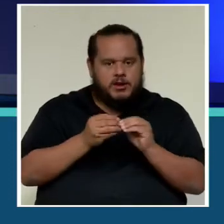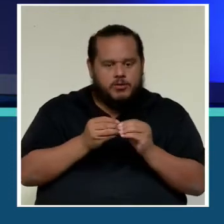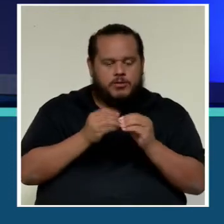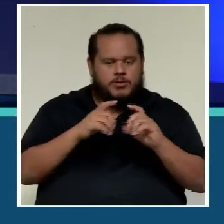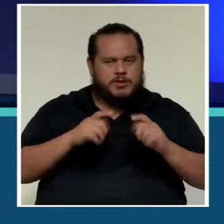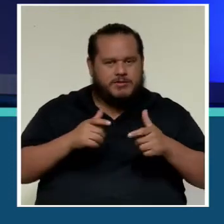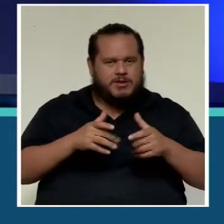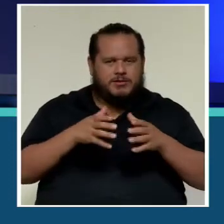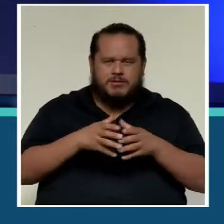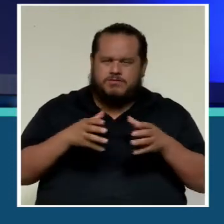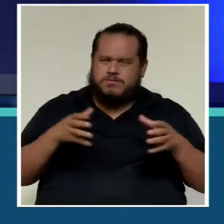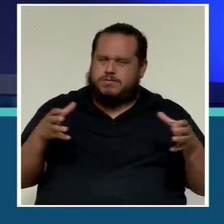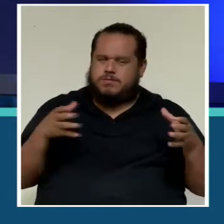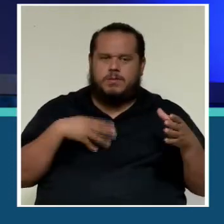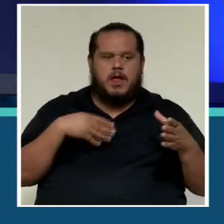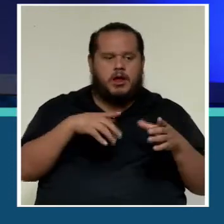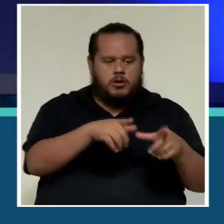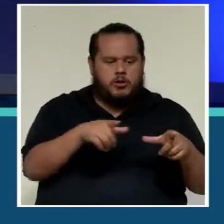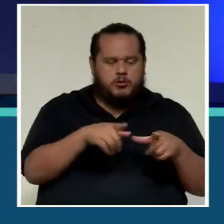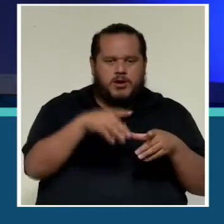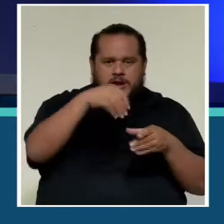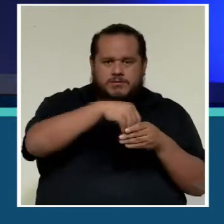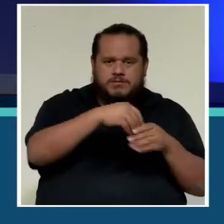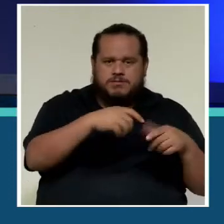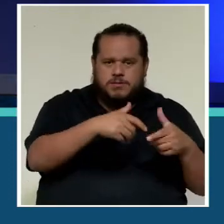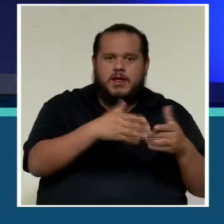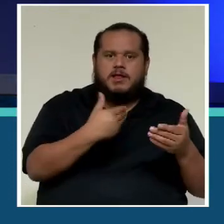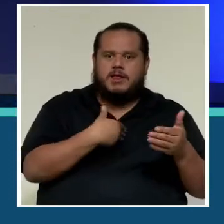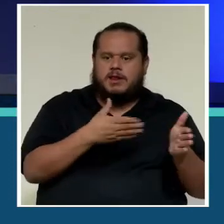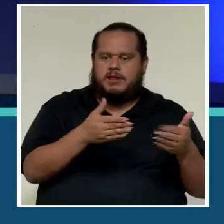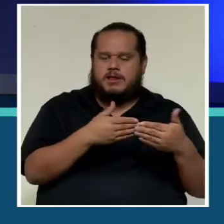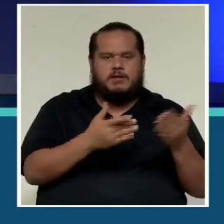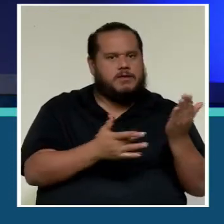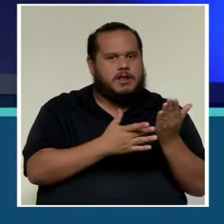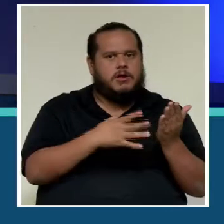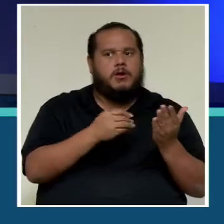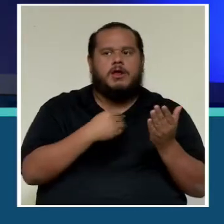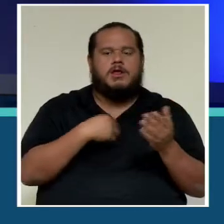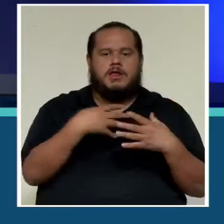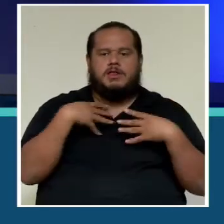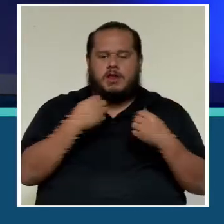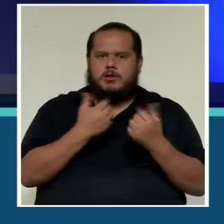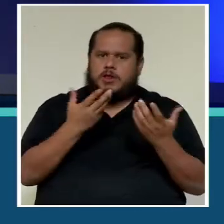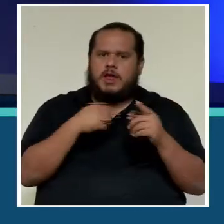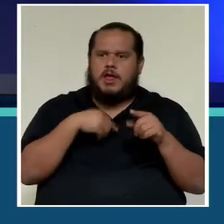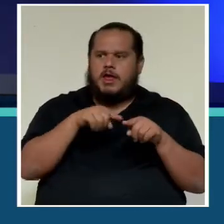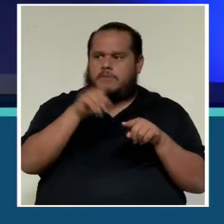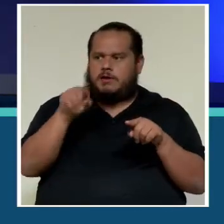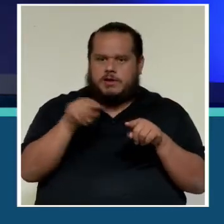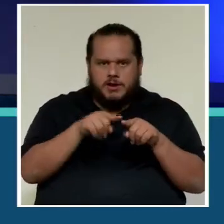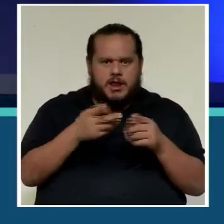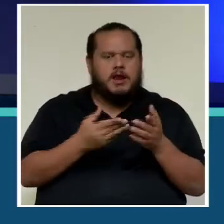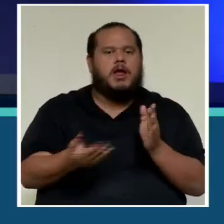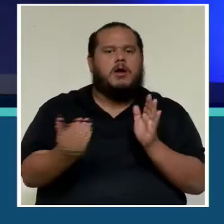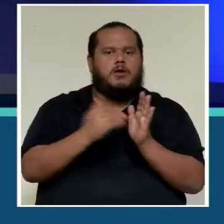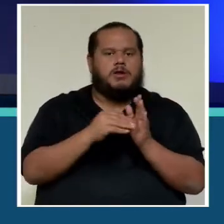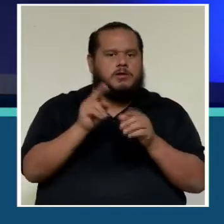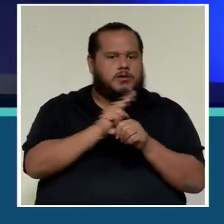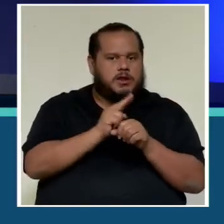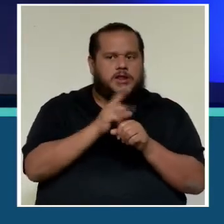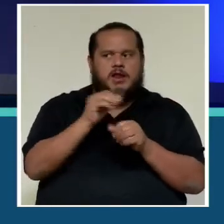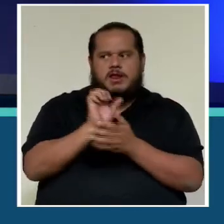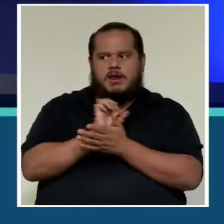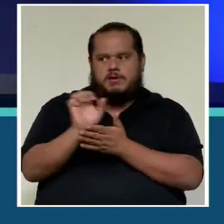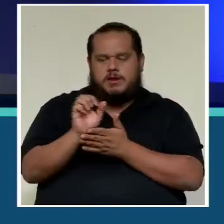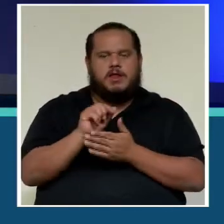sigue creciendo, los rellenos tienen cierre técnico y Salud plantea como solución reciclar, reutilizar y rechazar. De